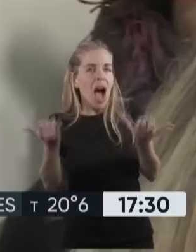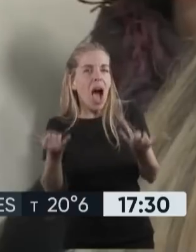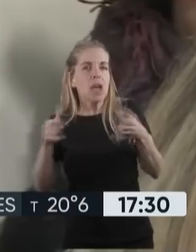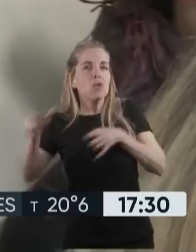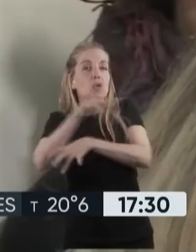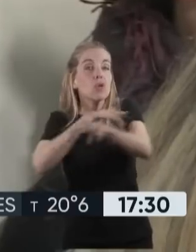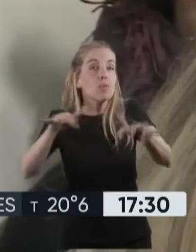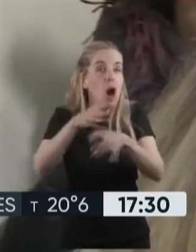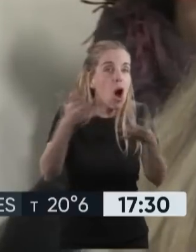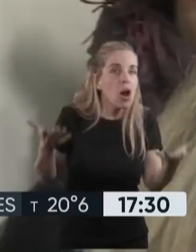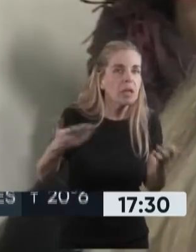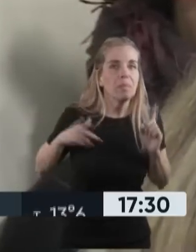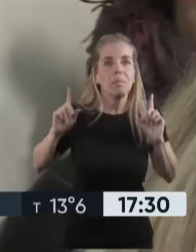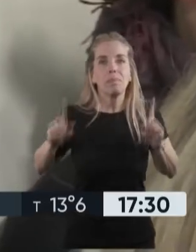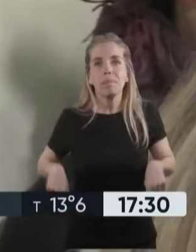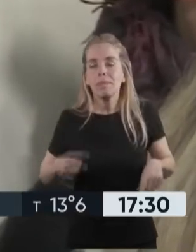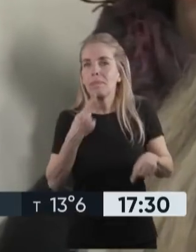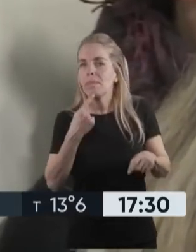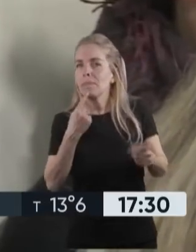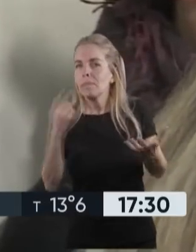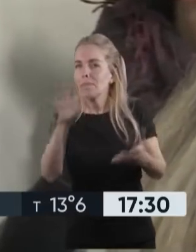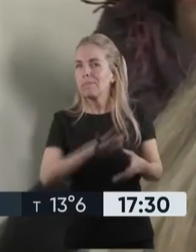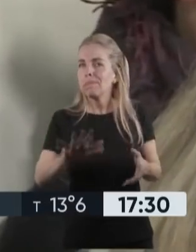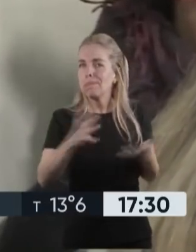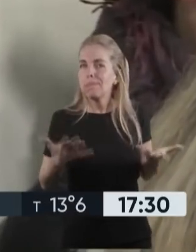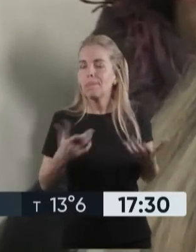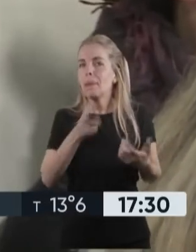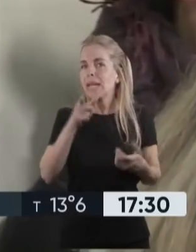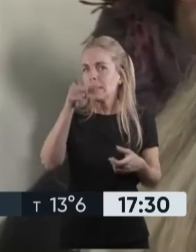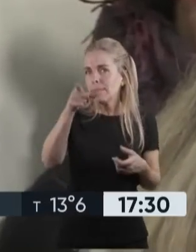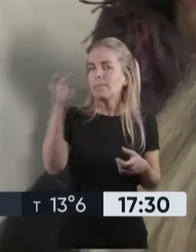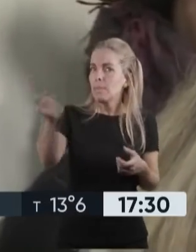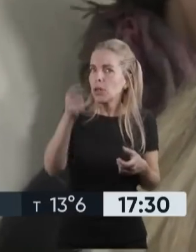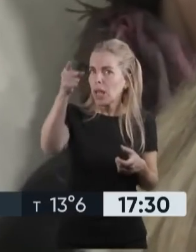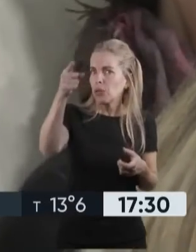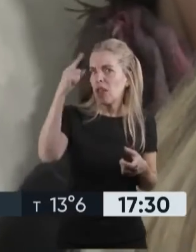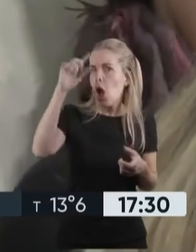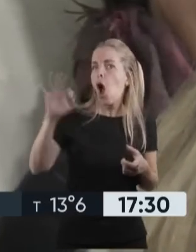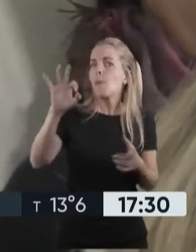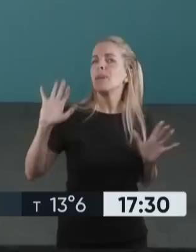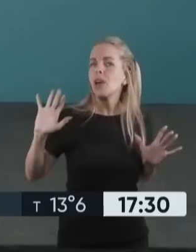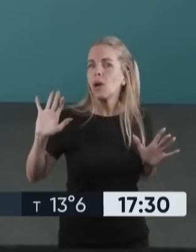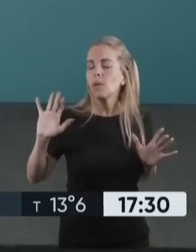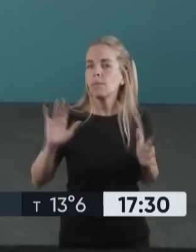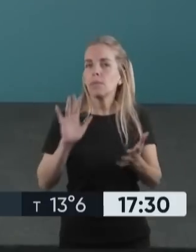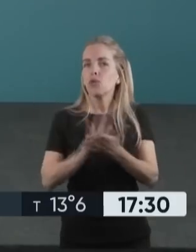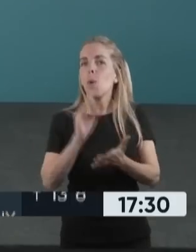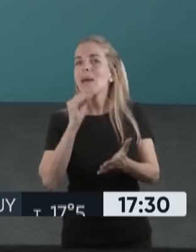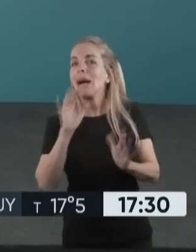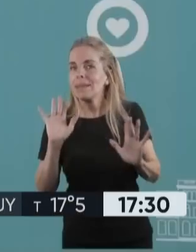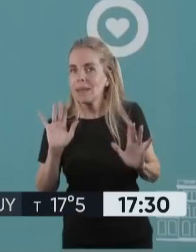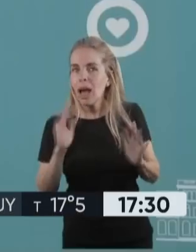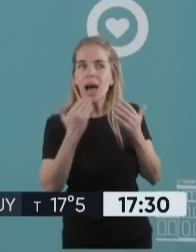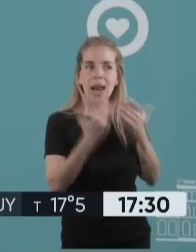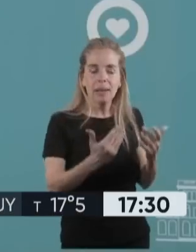al respecto y me parece importante que usted tenga una palabra al respecto. Gracias.